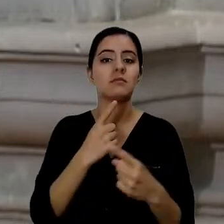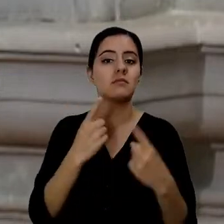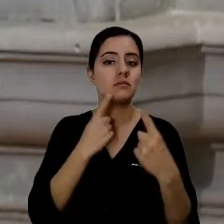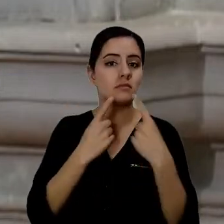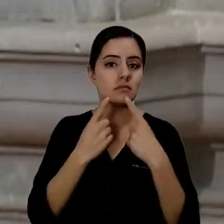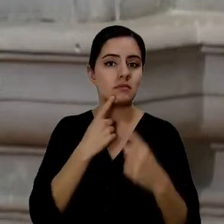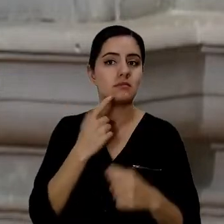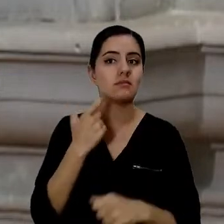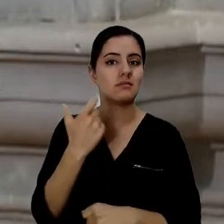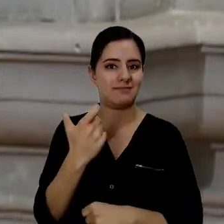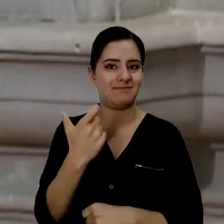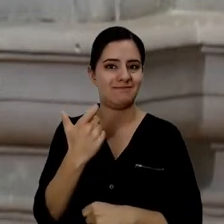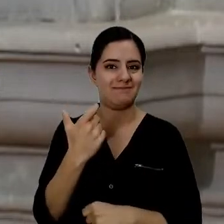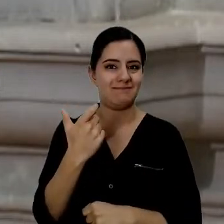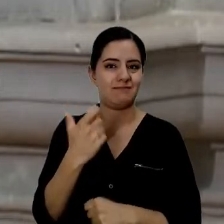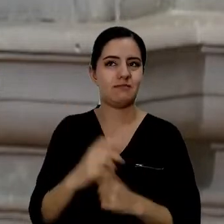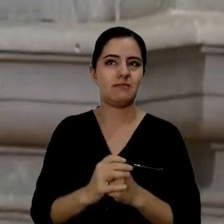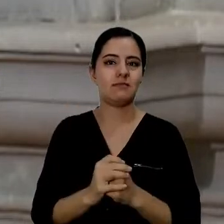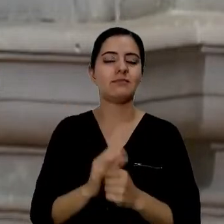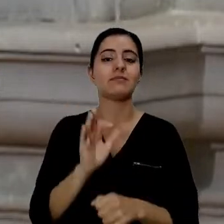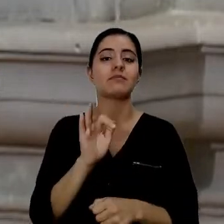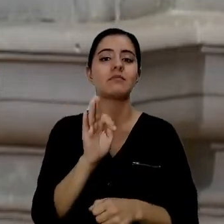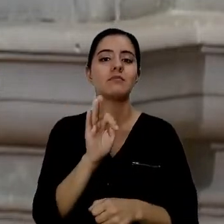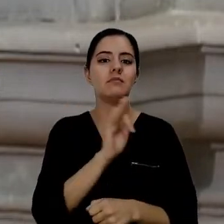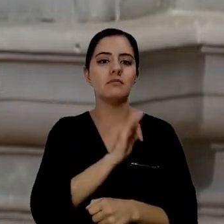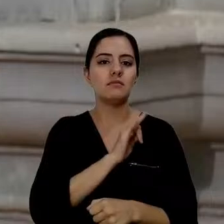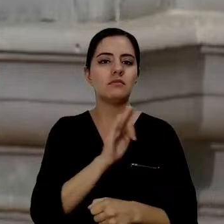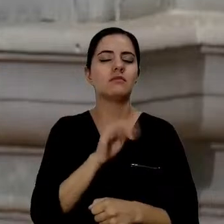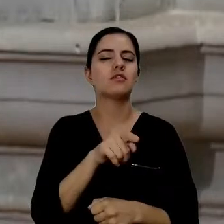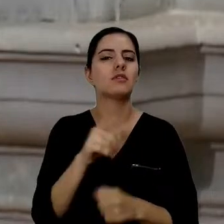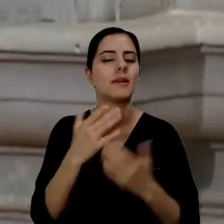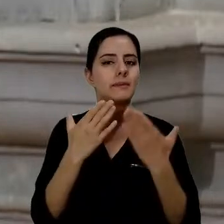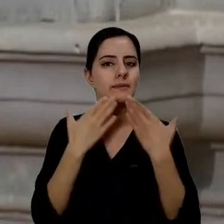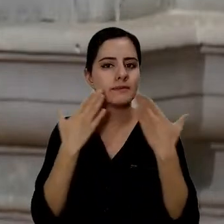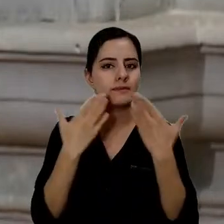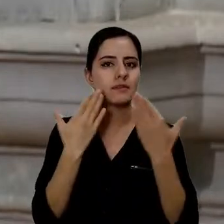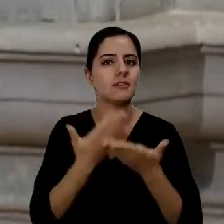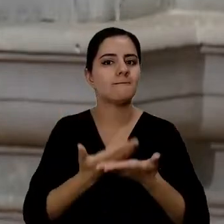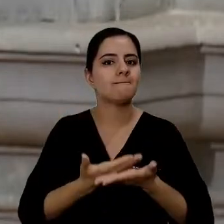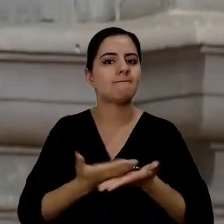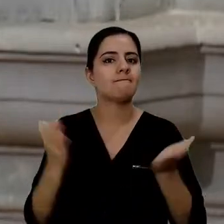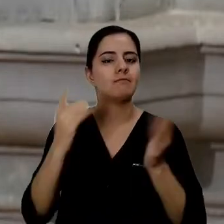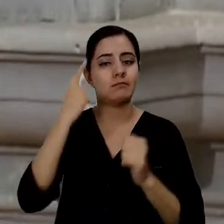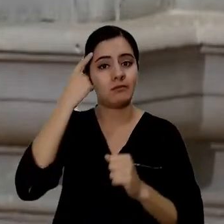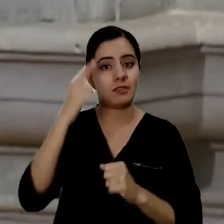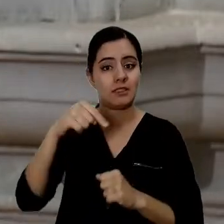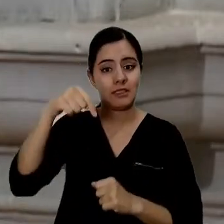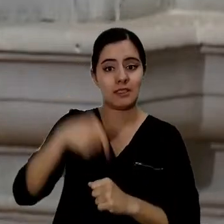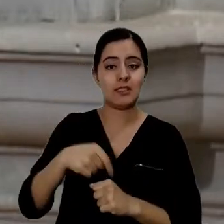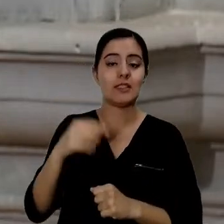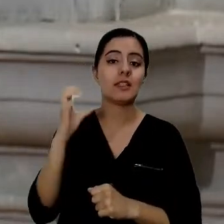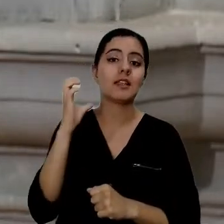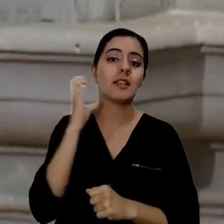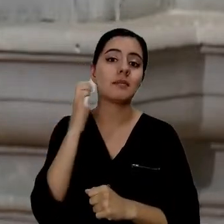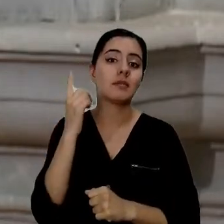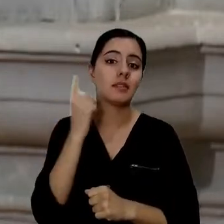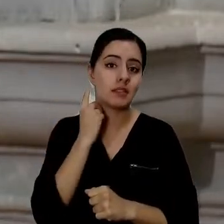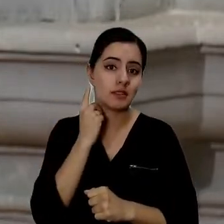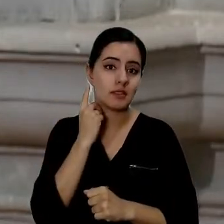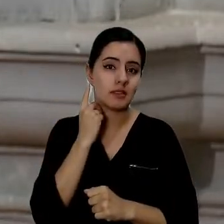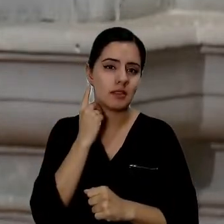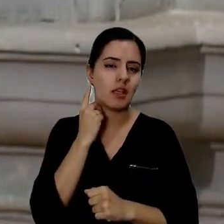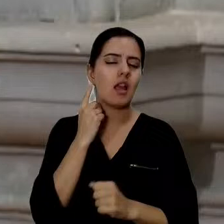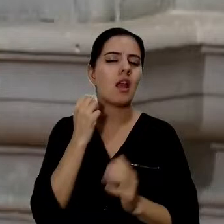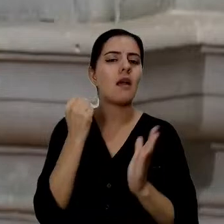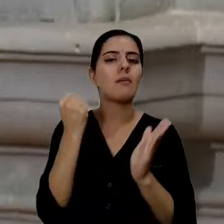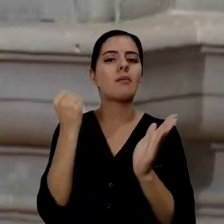presupuesto, que podamos ser generosos para que desde esta Cámara donde se aprueban las partidas